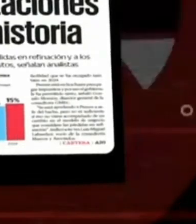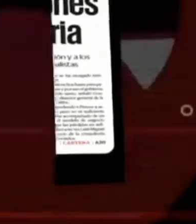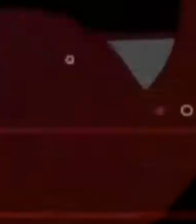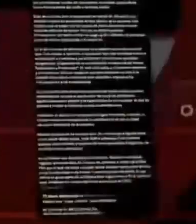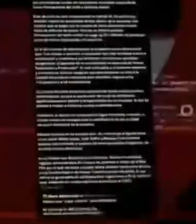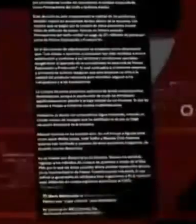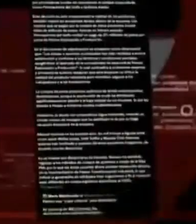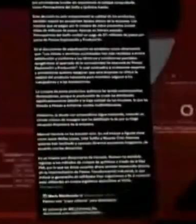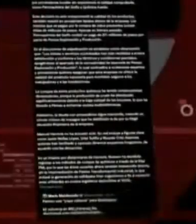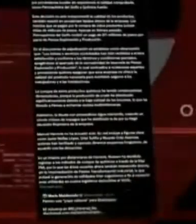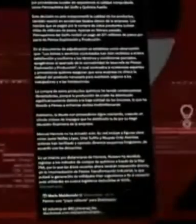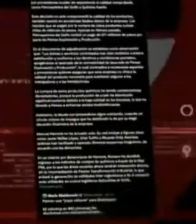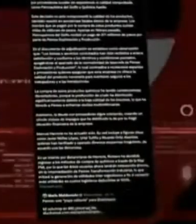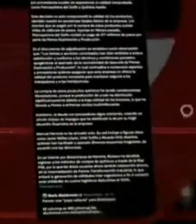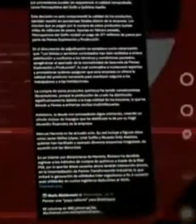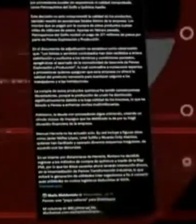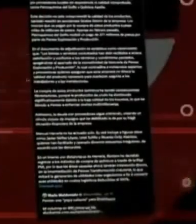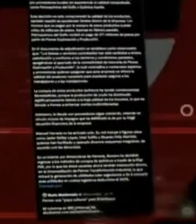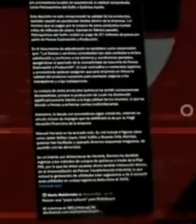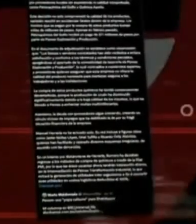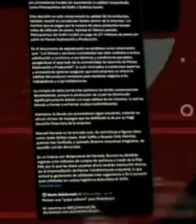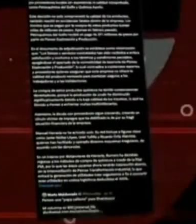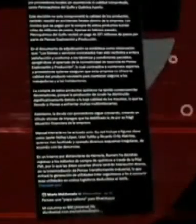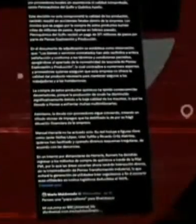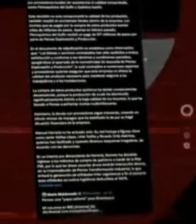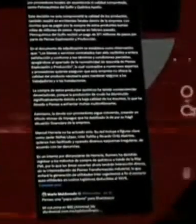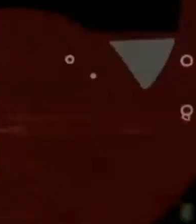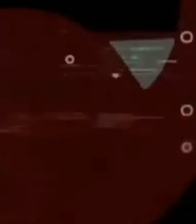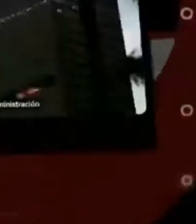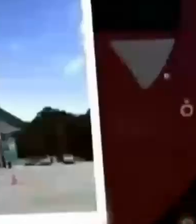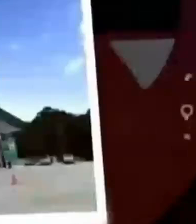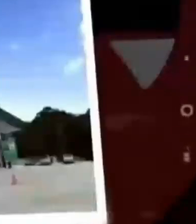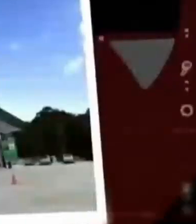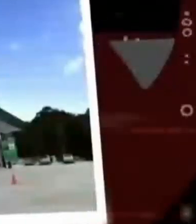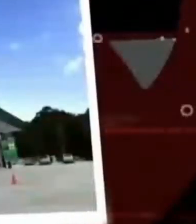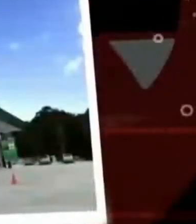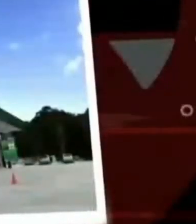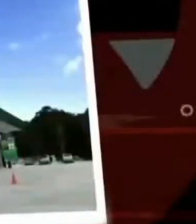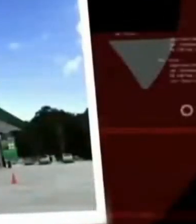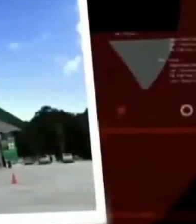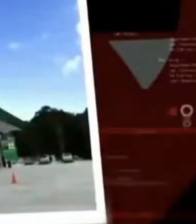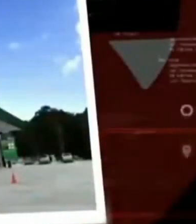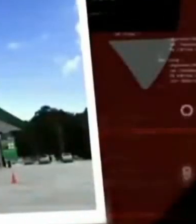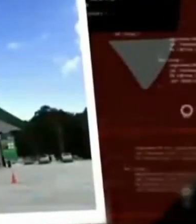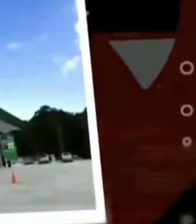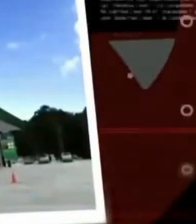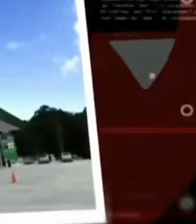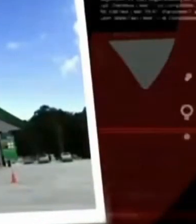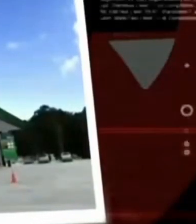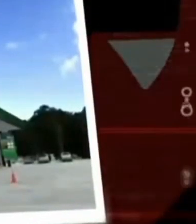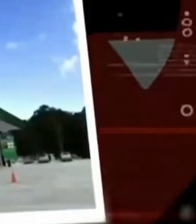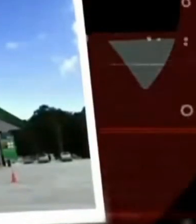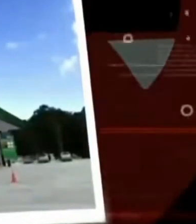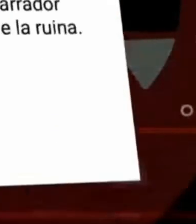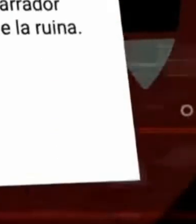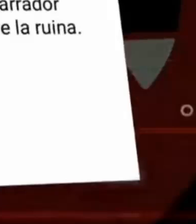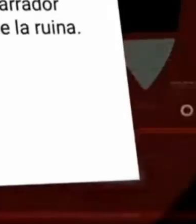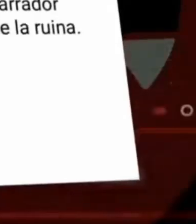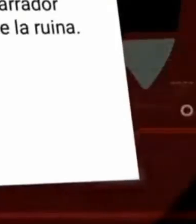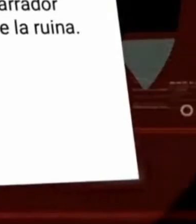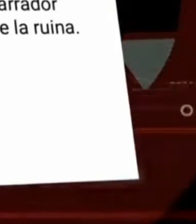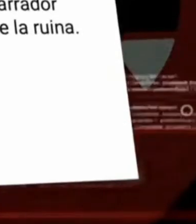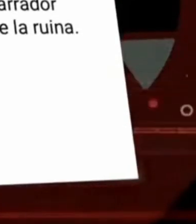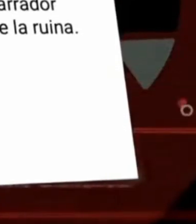mentira que asegura falsamente que Pemex es un barril sin fondo que opera con pérdidas. Sin embargo, Petróleos